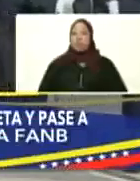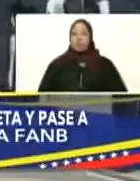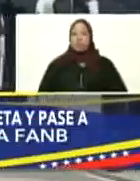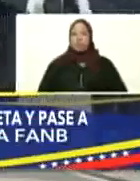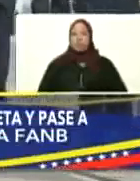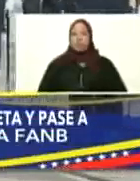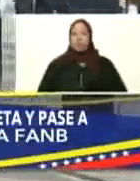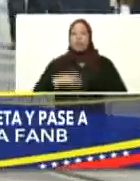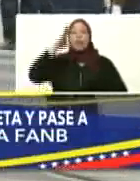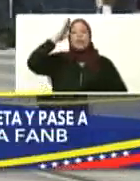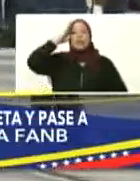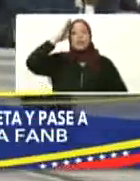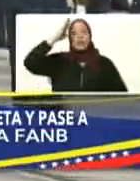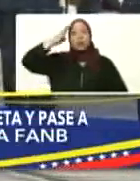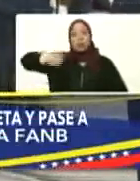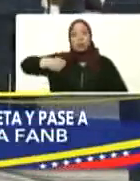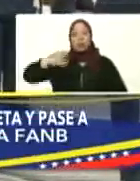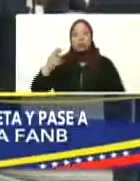saludo.